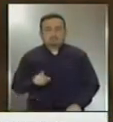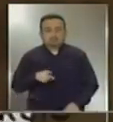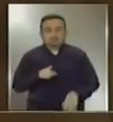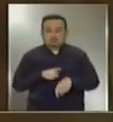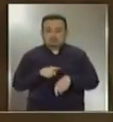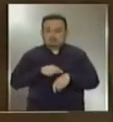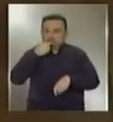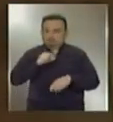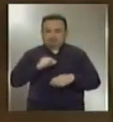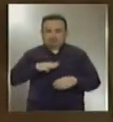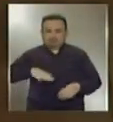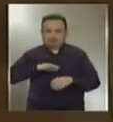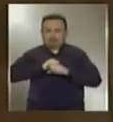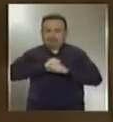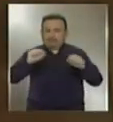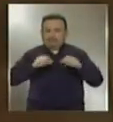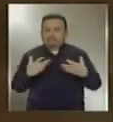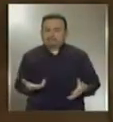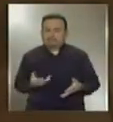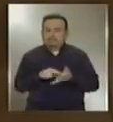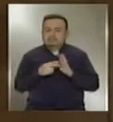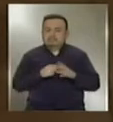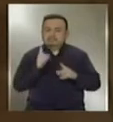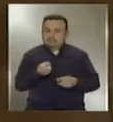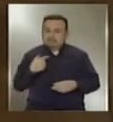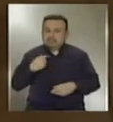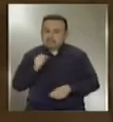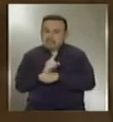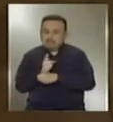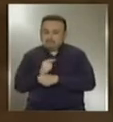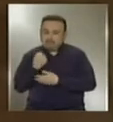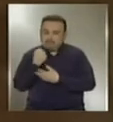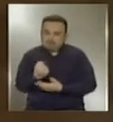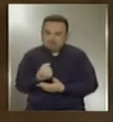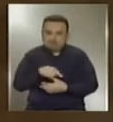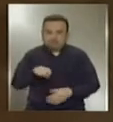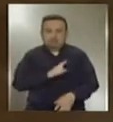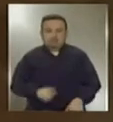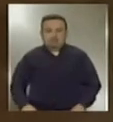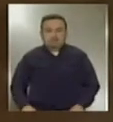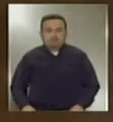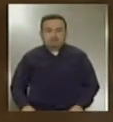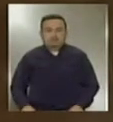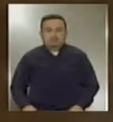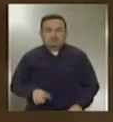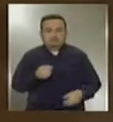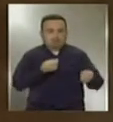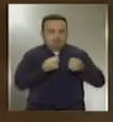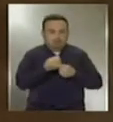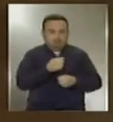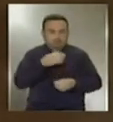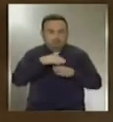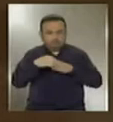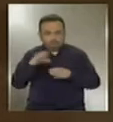una bomba de tiempo social la que puede estar generándose si no acudimos pronto al rescate del el sector comercio